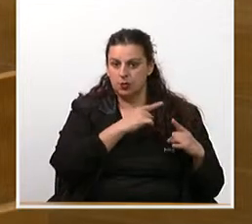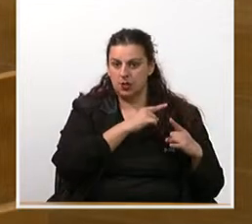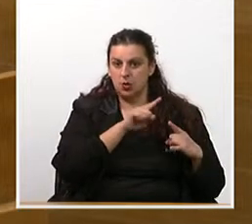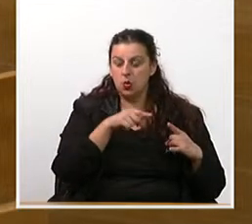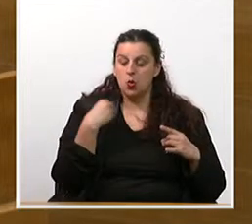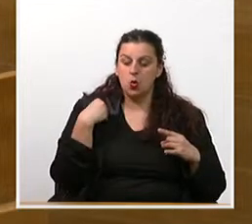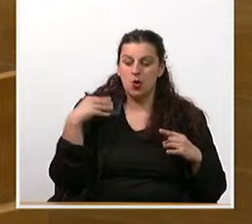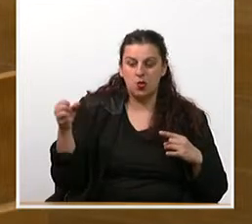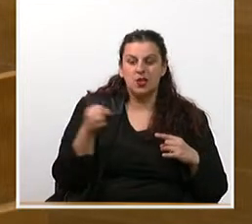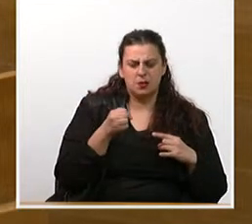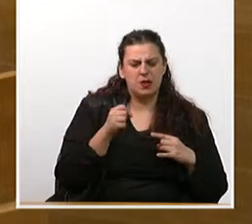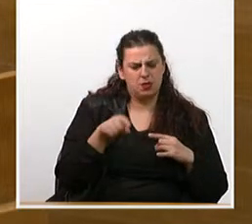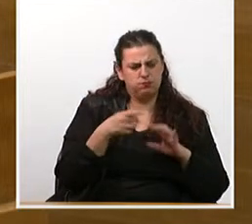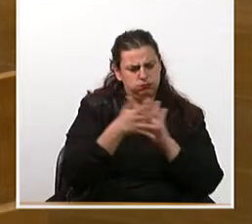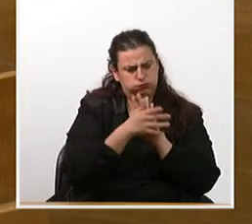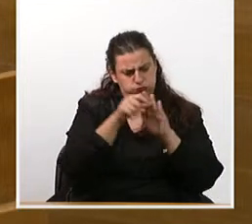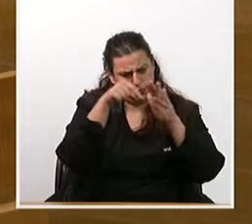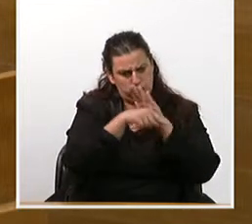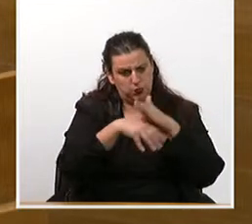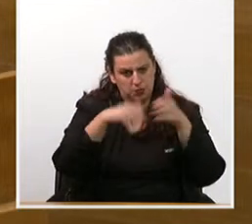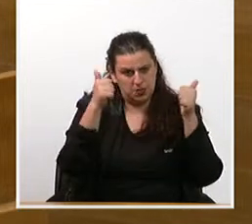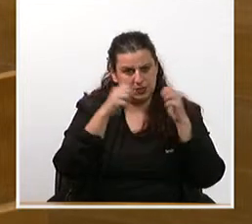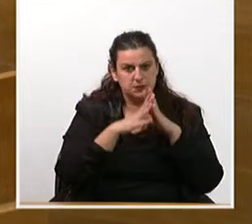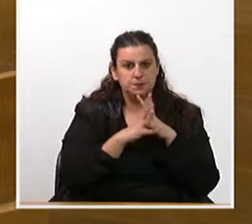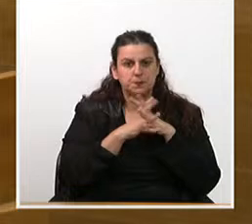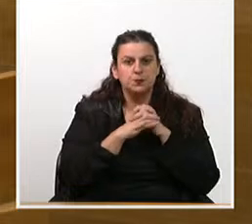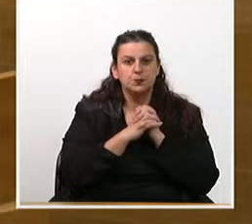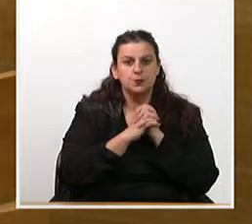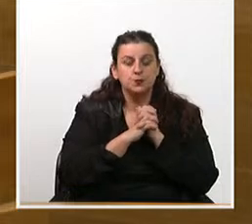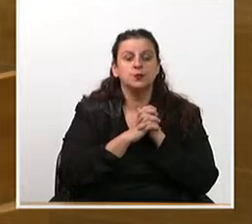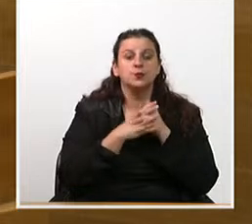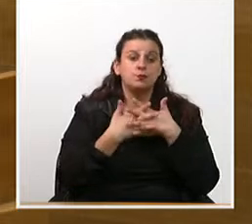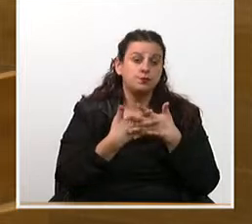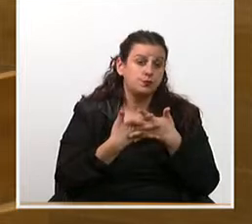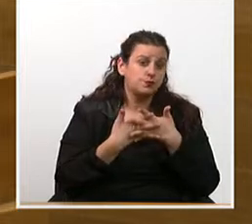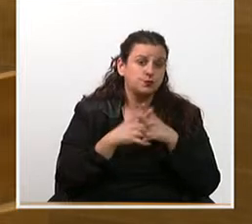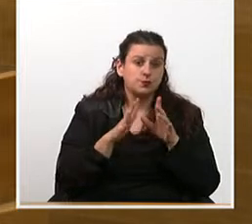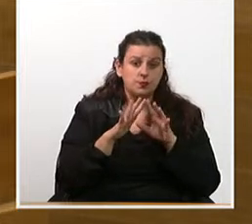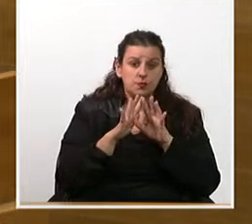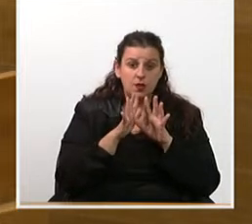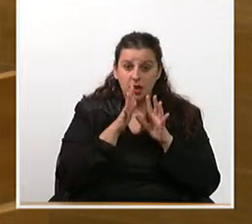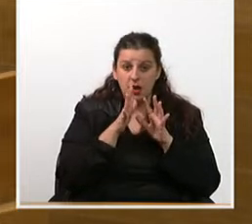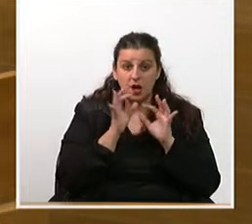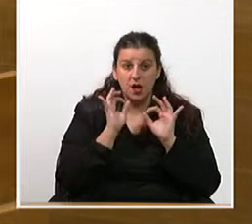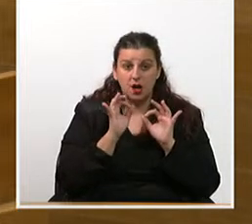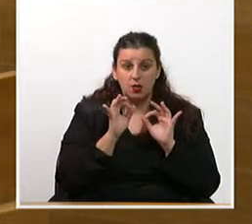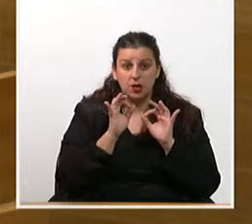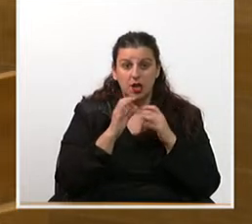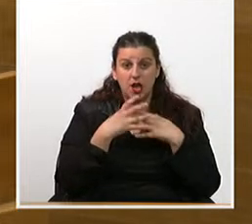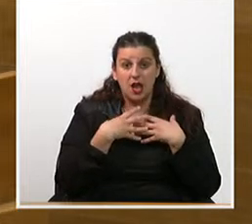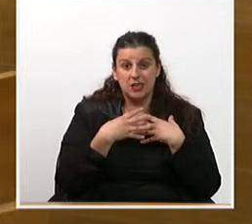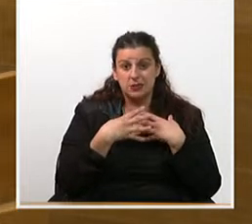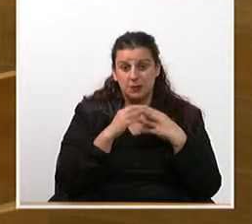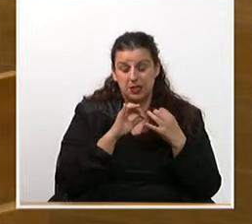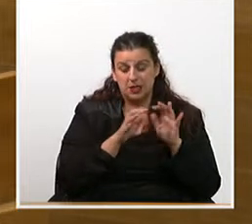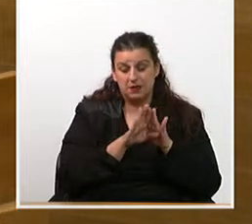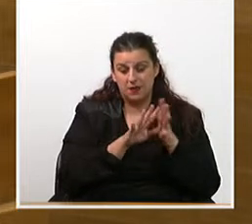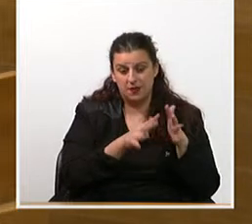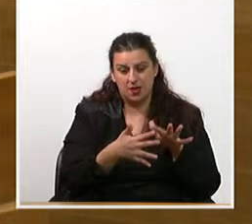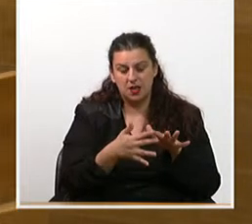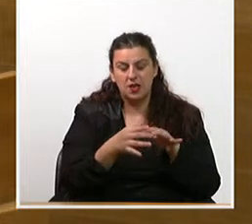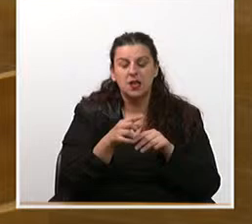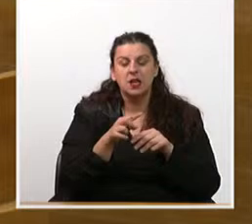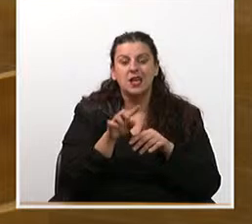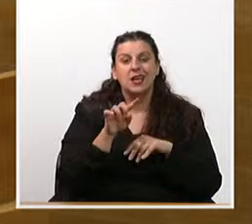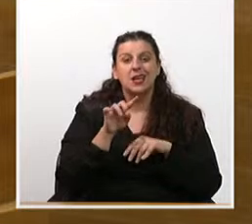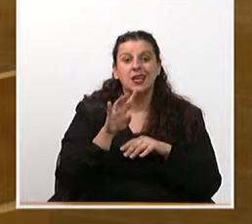tranquilamente de esto que se encuentran ahora lógicamente en un expediente de lesividad y que fueron